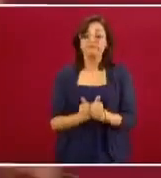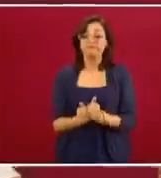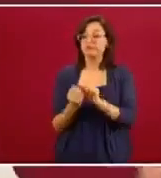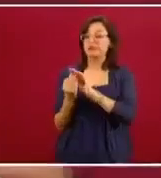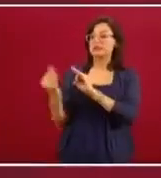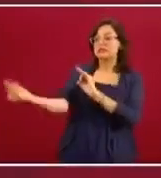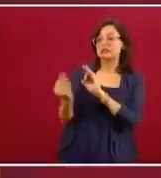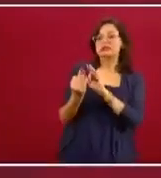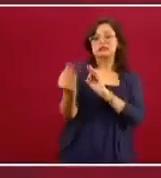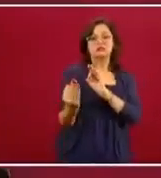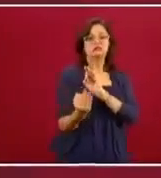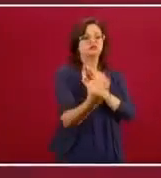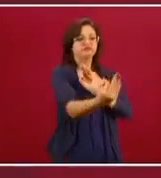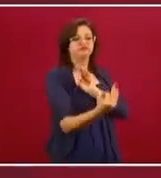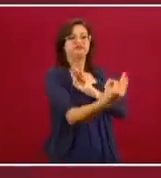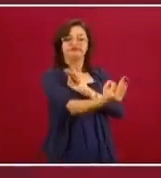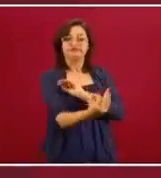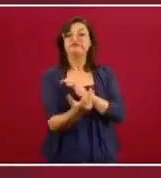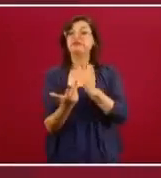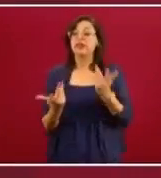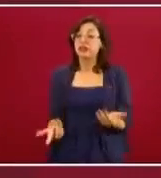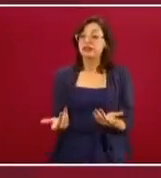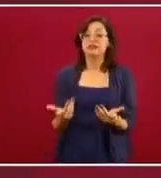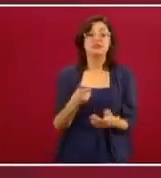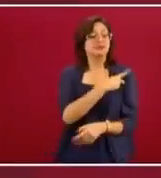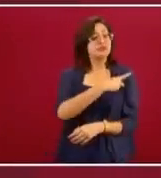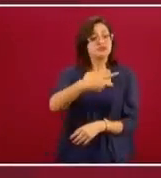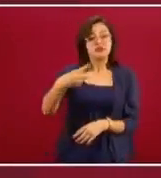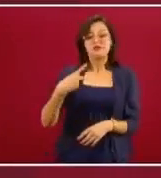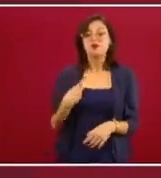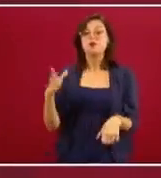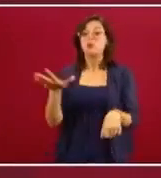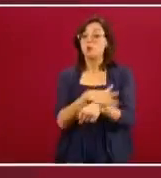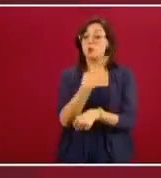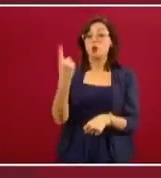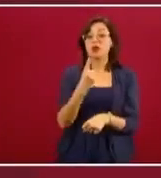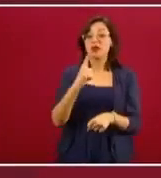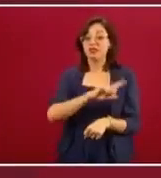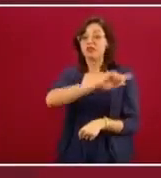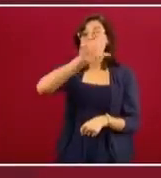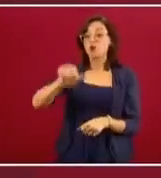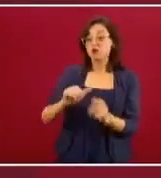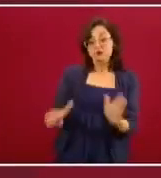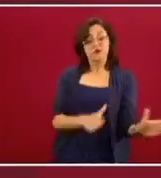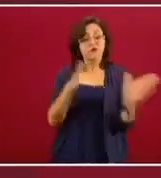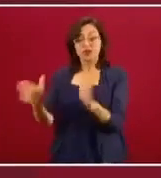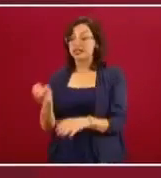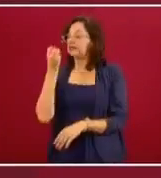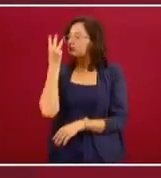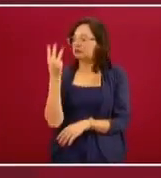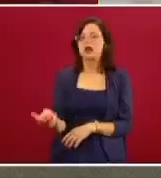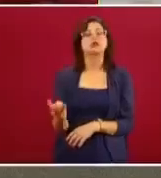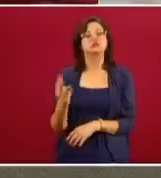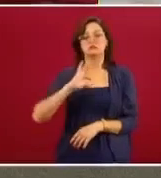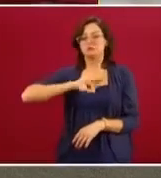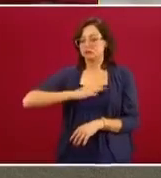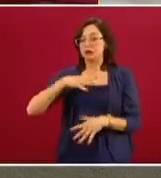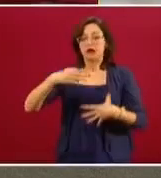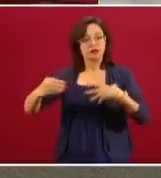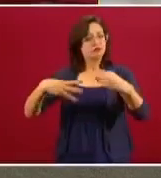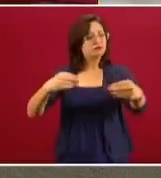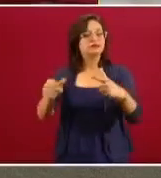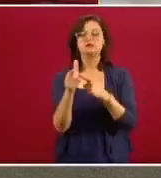manteniéndonos lejos uno de otro físicamente, porque después va a venir la fase 3. La epidemia no se ha